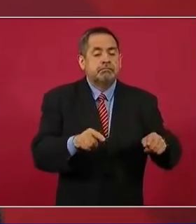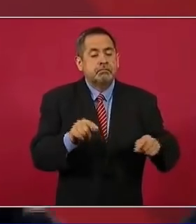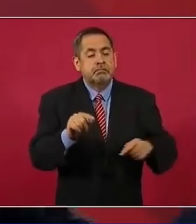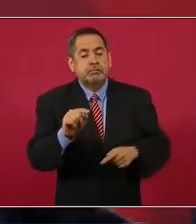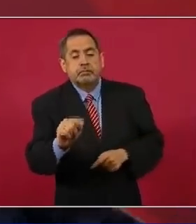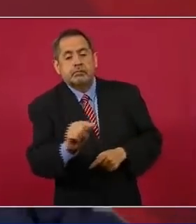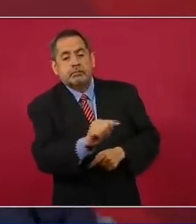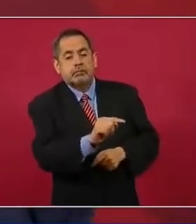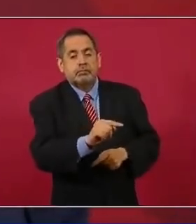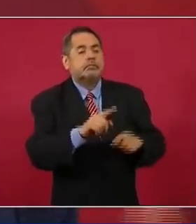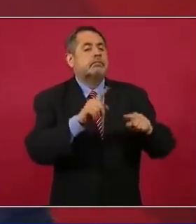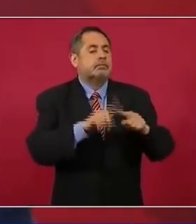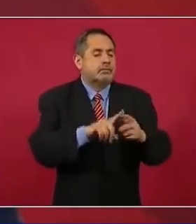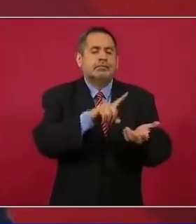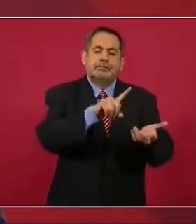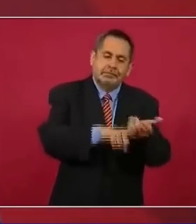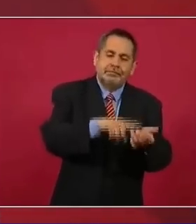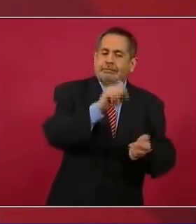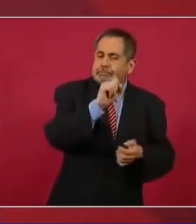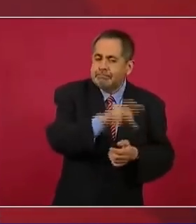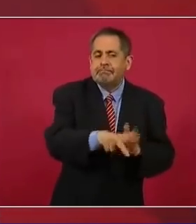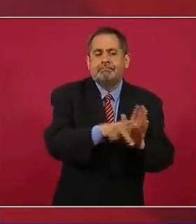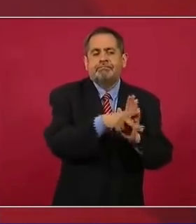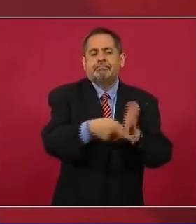surgen del Reforma,